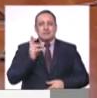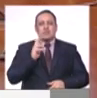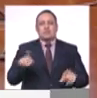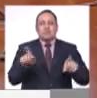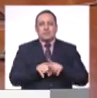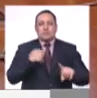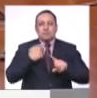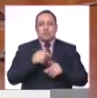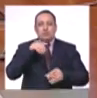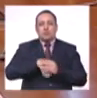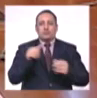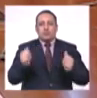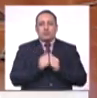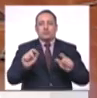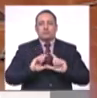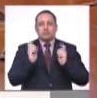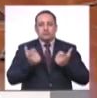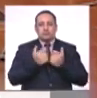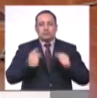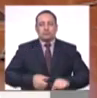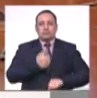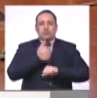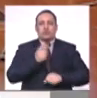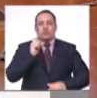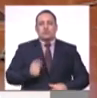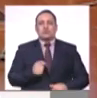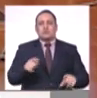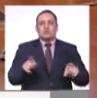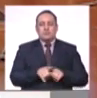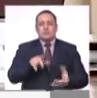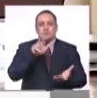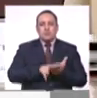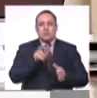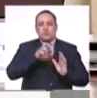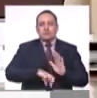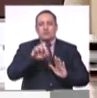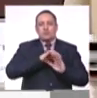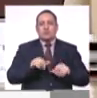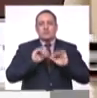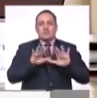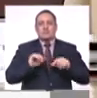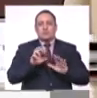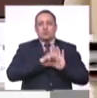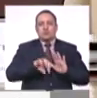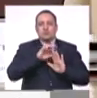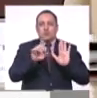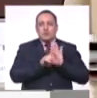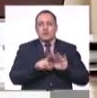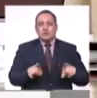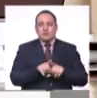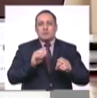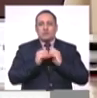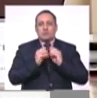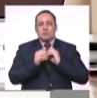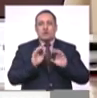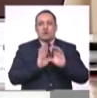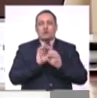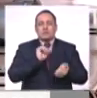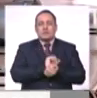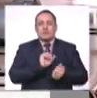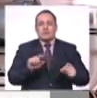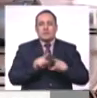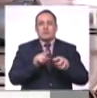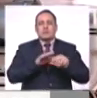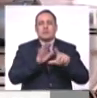Por mayoría, los integrantes de la Comisión de Justicia aprobaron el dictamen recaído en 10 proyectos de ley que proponen modificar el Código Penal,